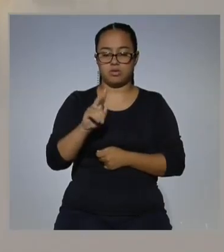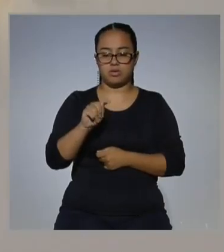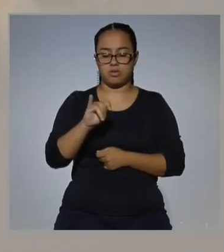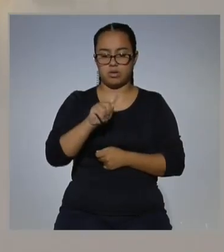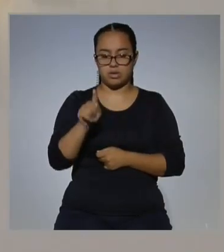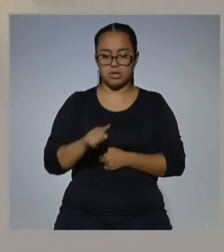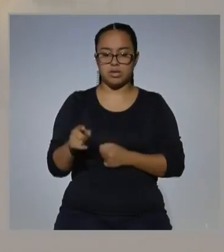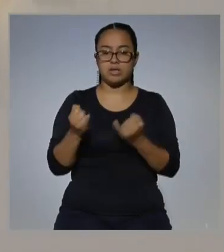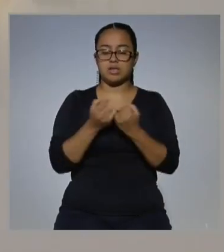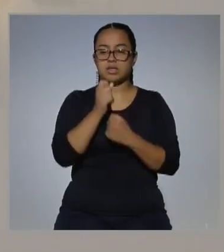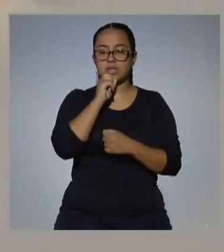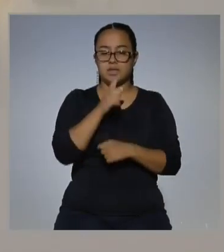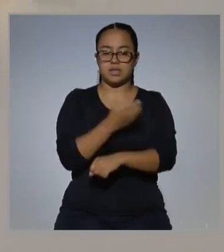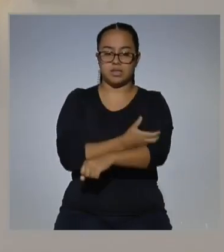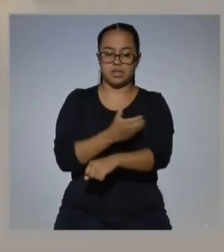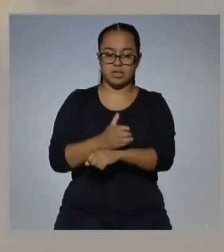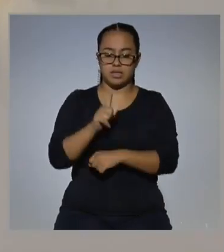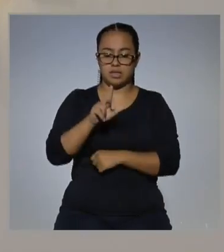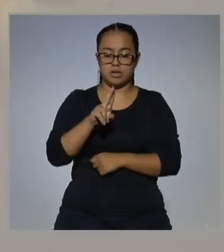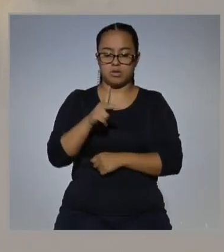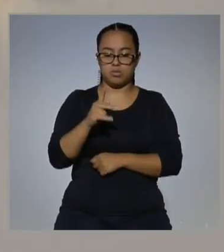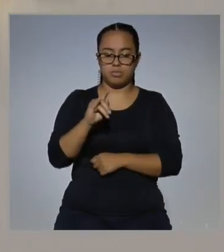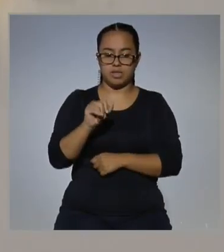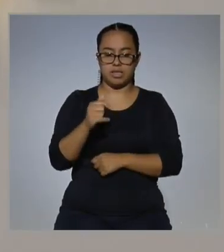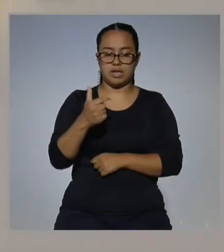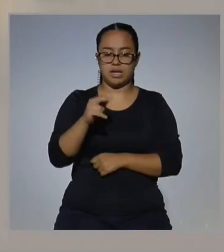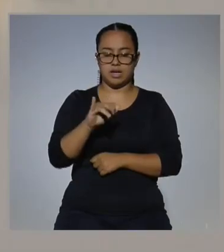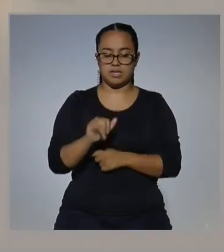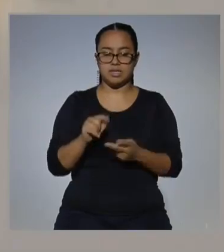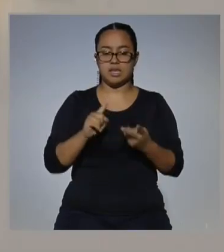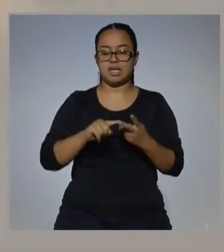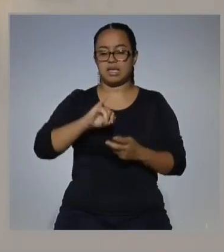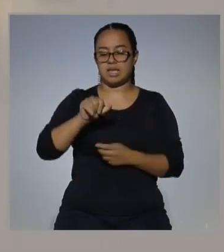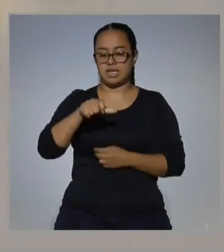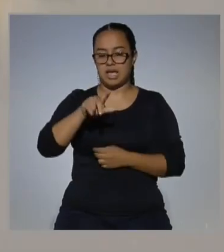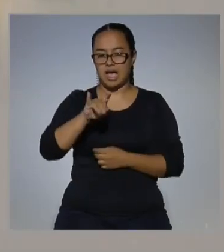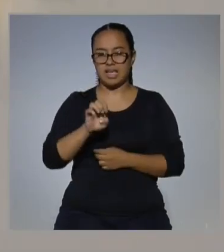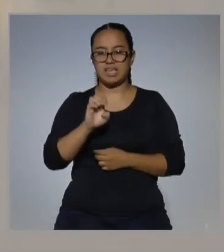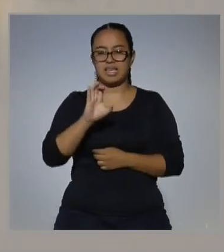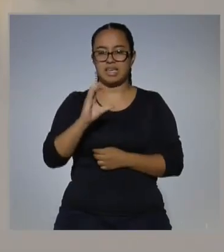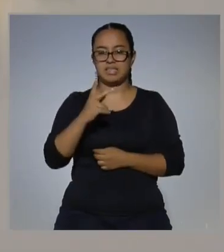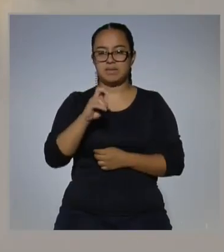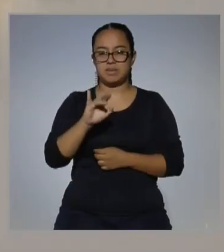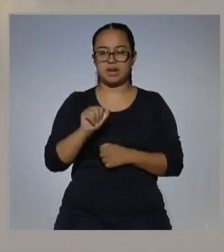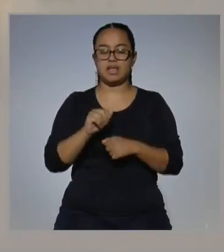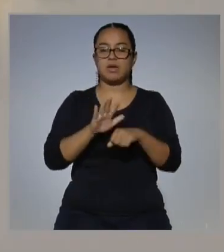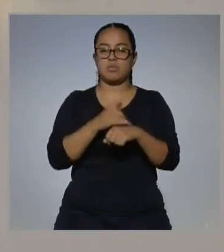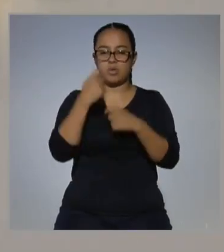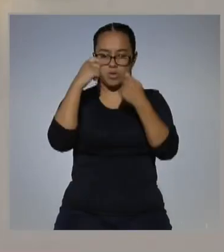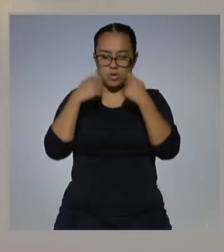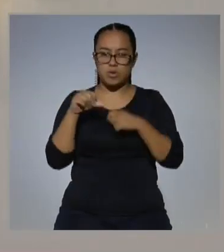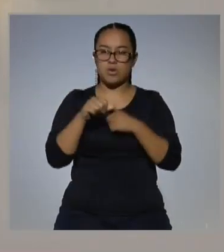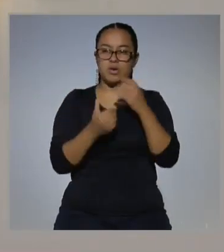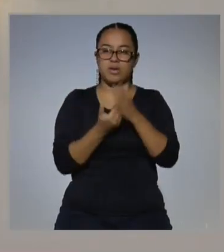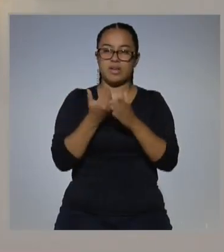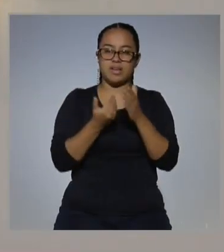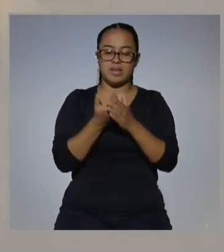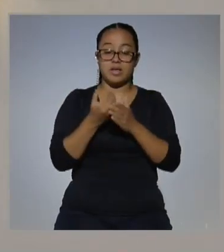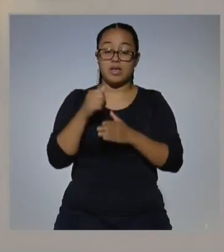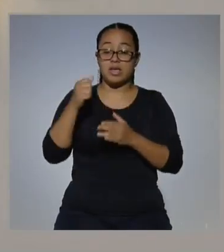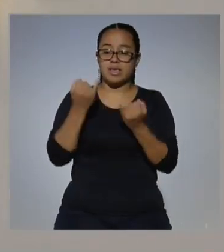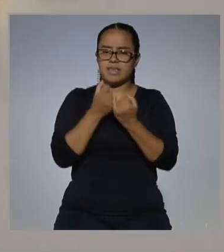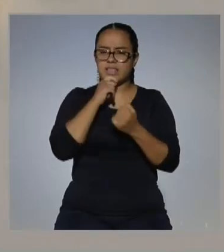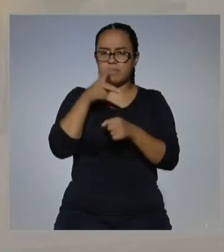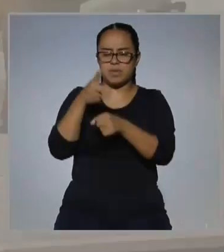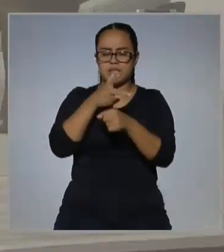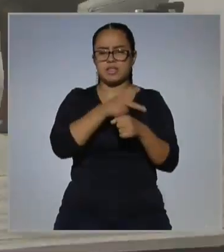también a nuestra Lupita García, a Jackie Echeverría por la caracterización esta mañana, a todo el equipo de producción y